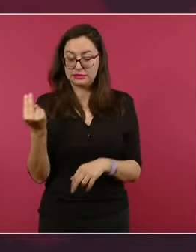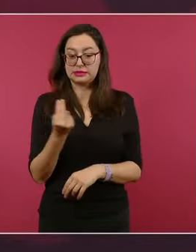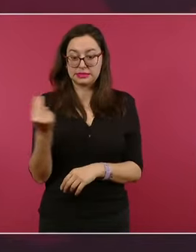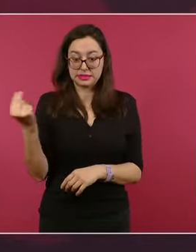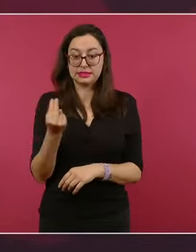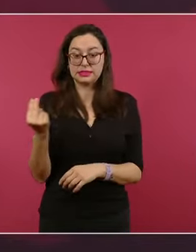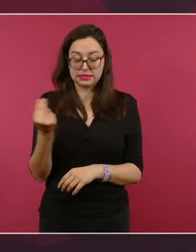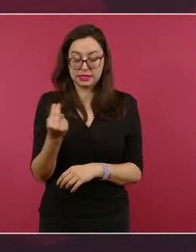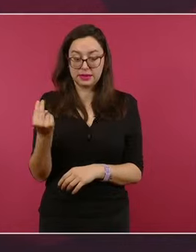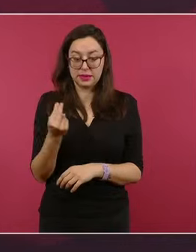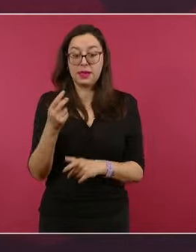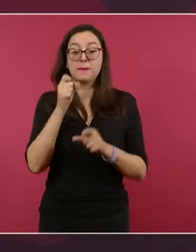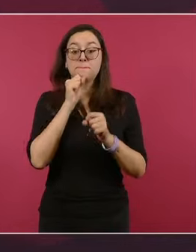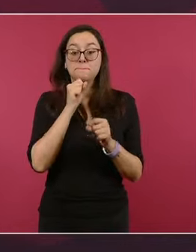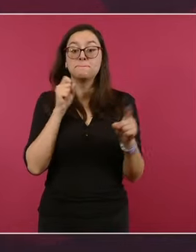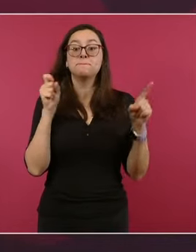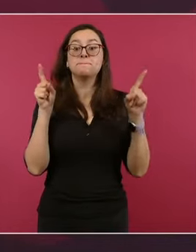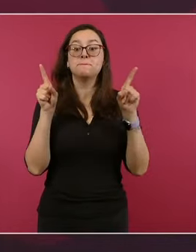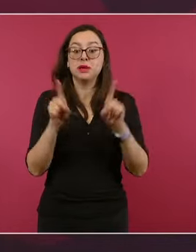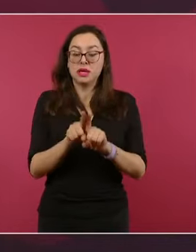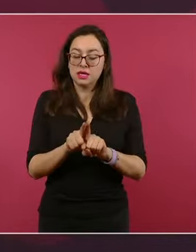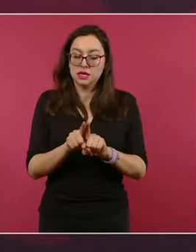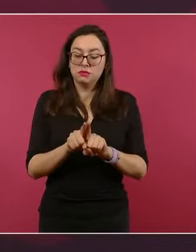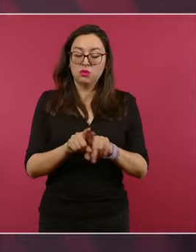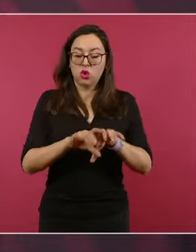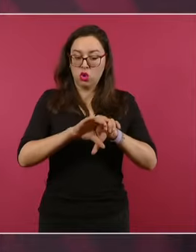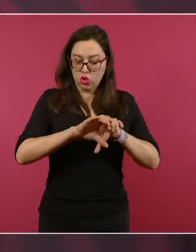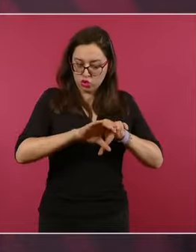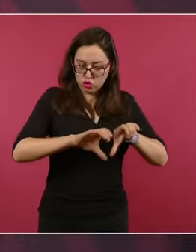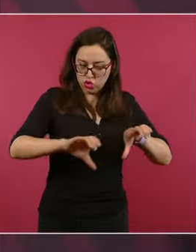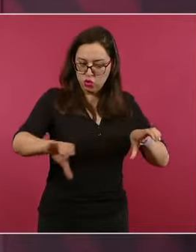Se está midiendo la presión